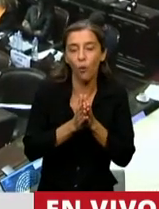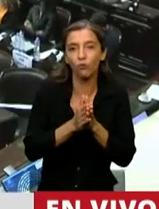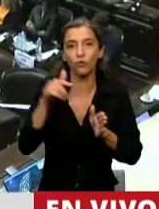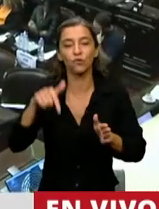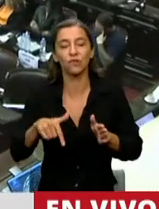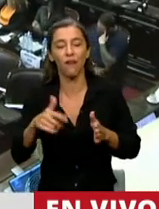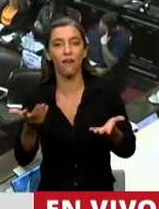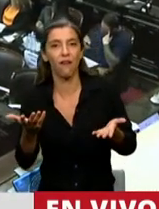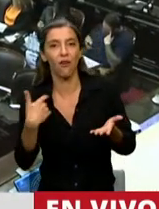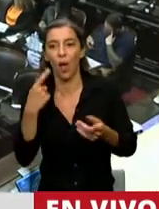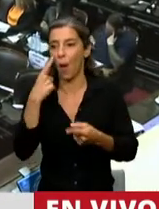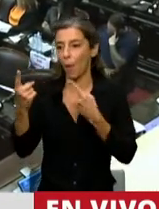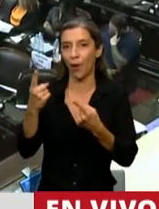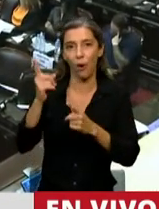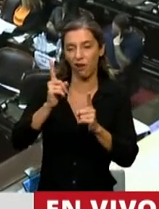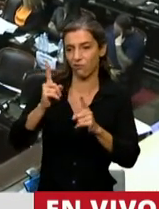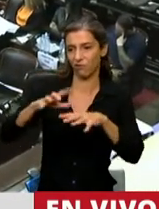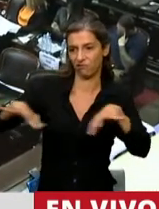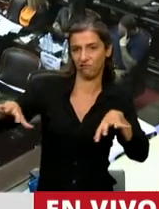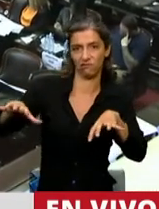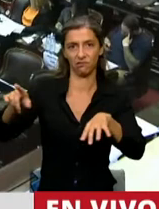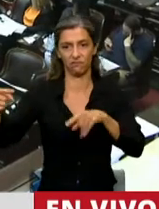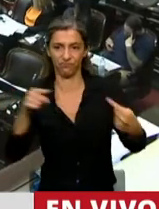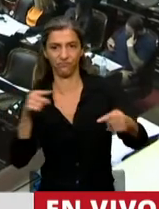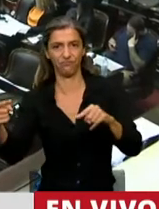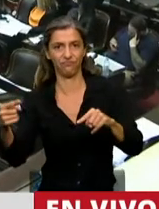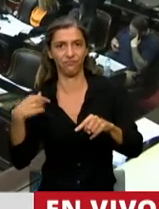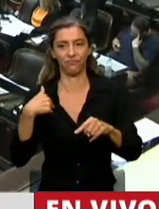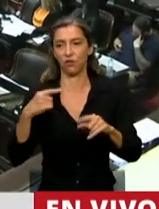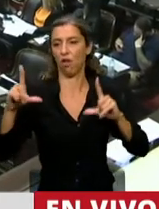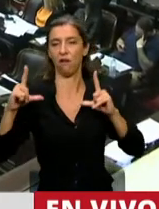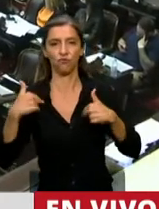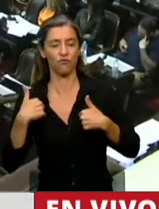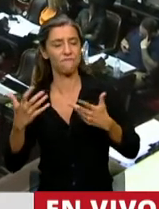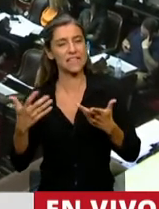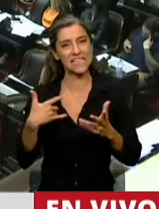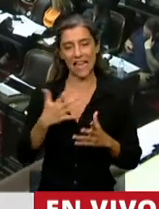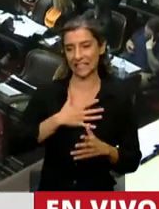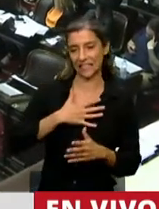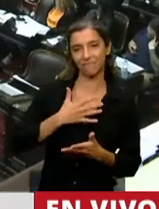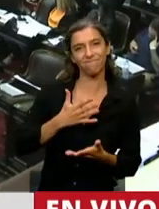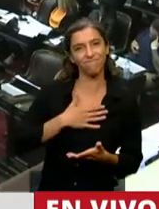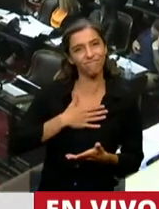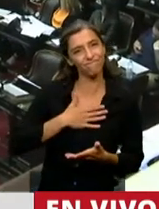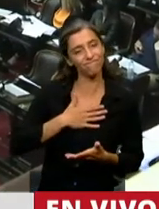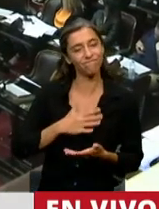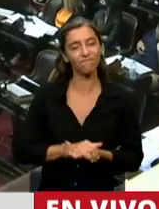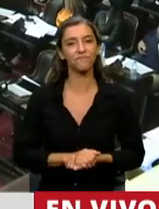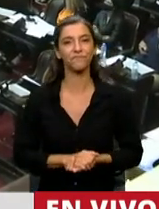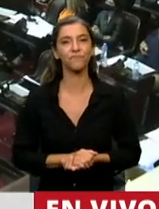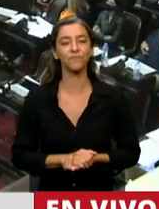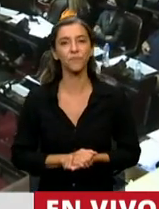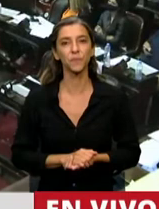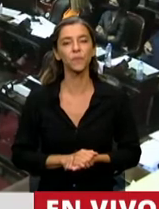se lleva la bandera o la gloria de lo que se está trabajando y tratando acá. En cada una de las participaciones